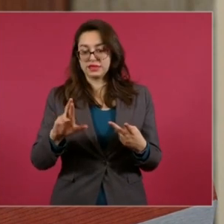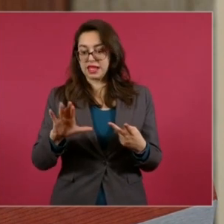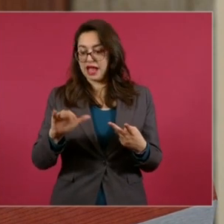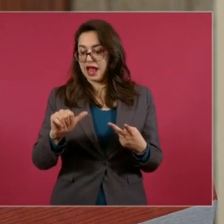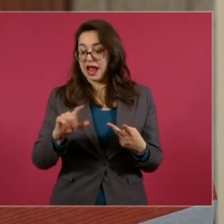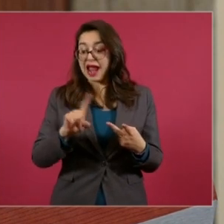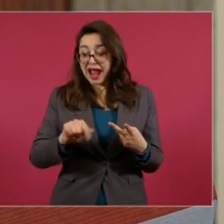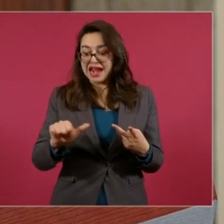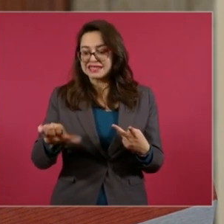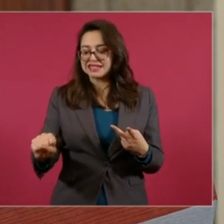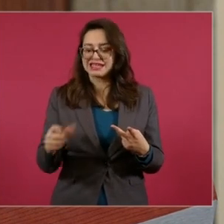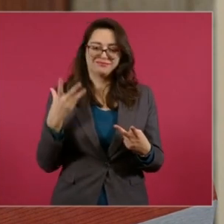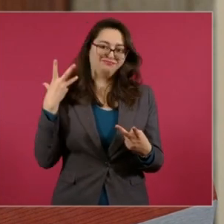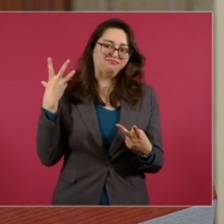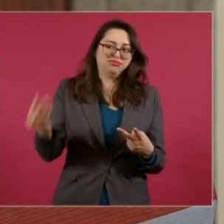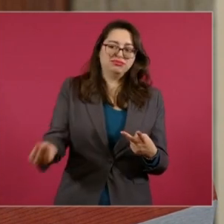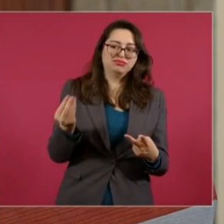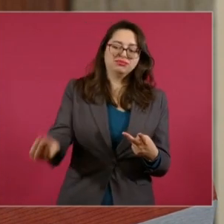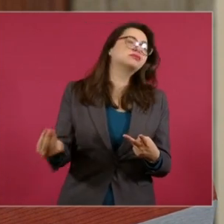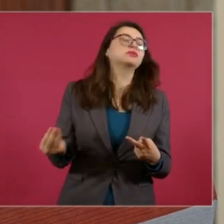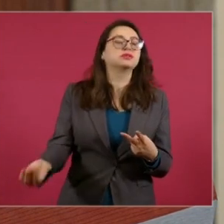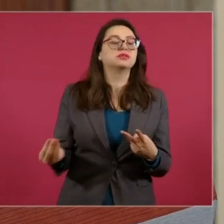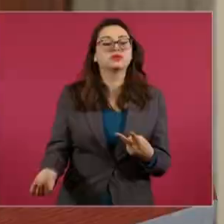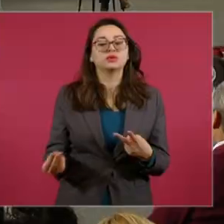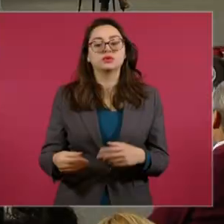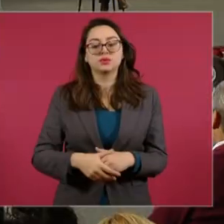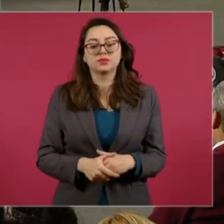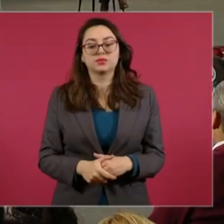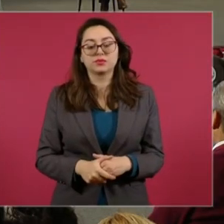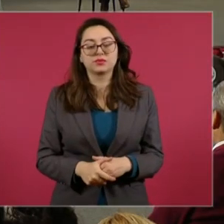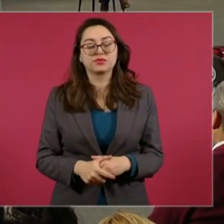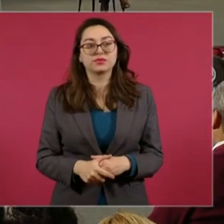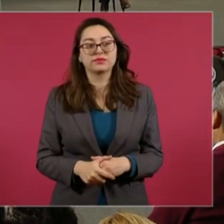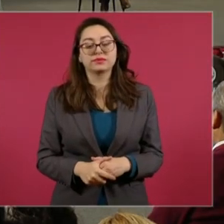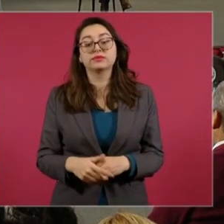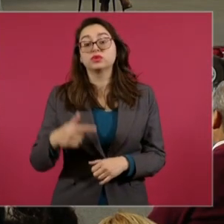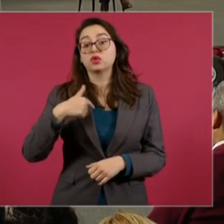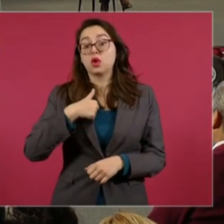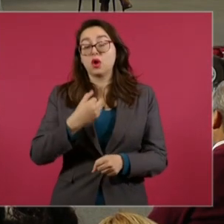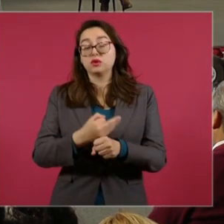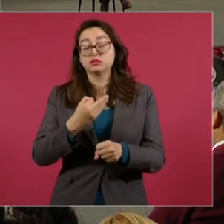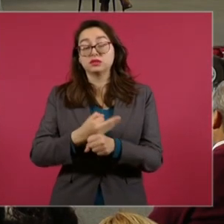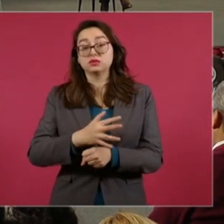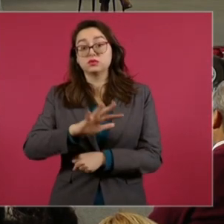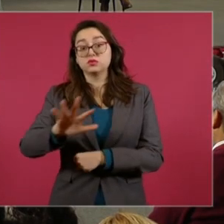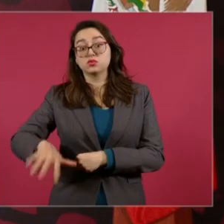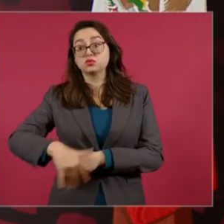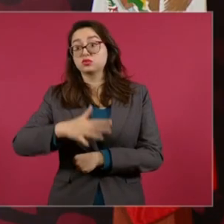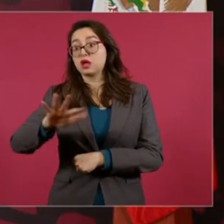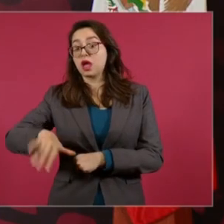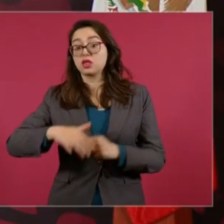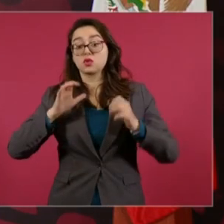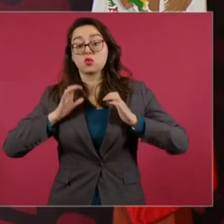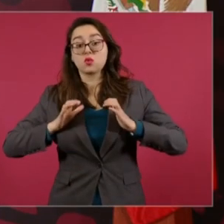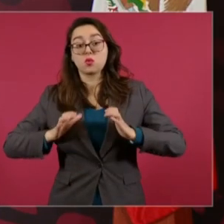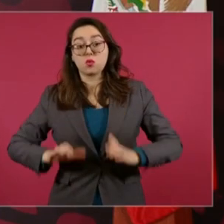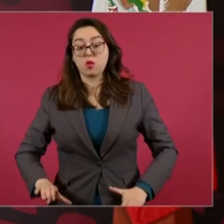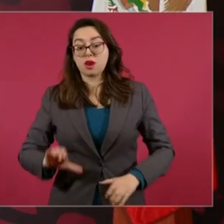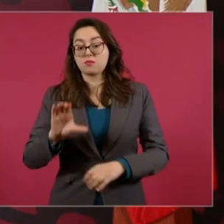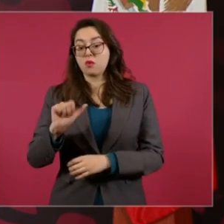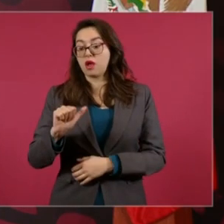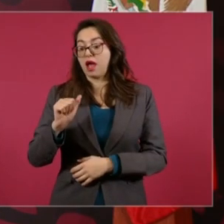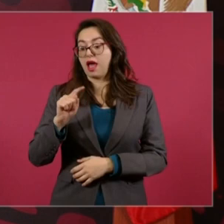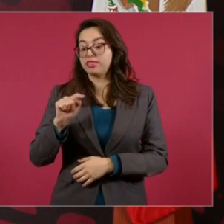Garzas, pero muchísimo. Por cierto, estamos buscando los restos de Catarino